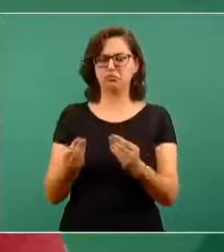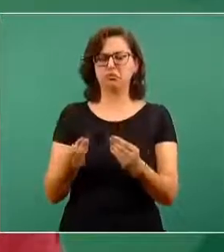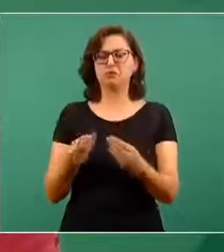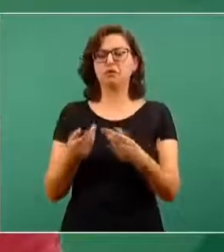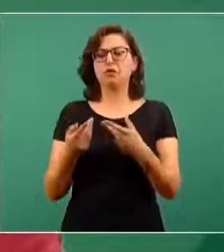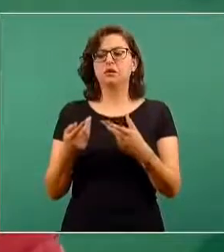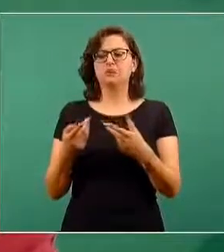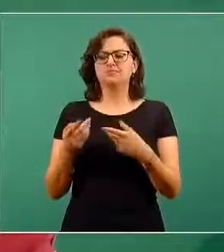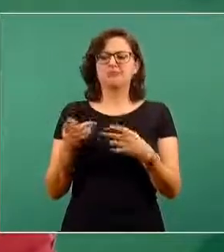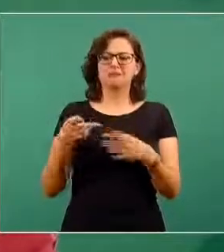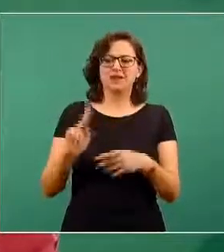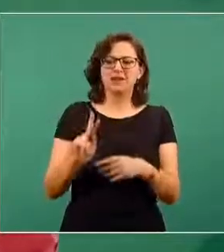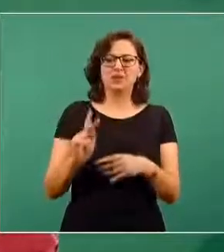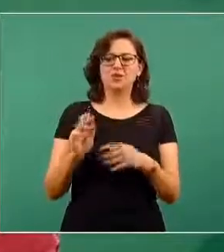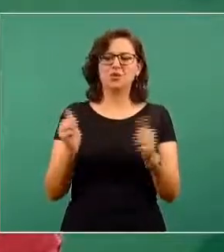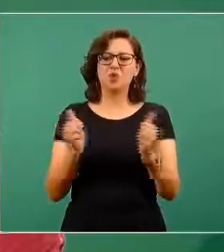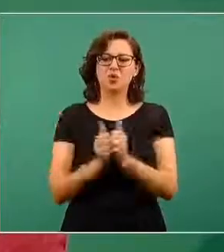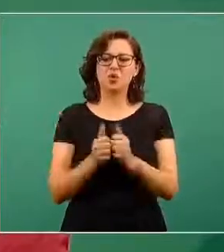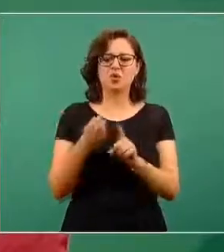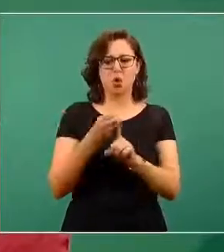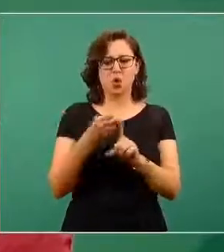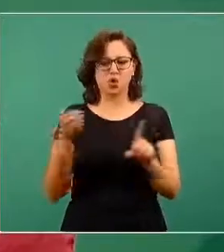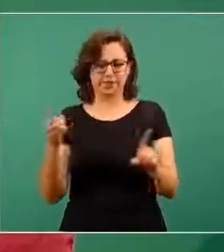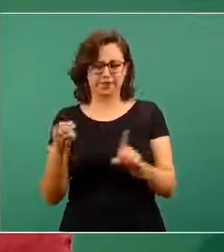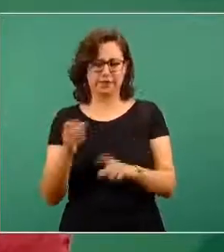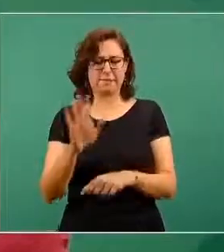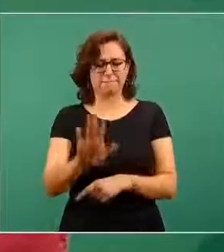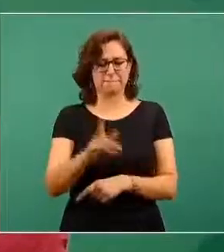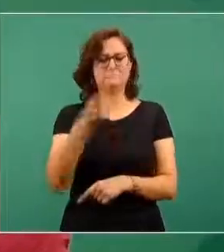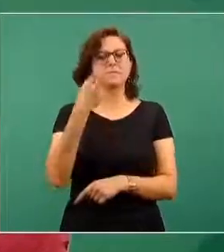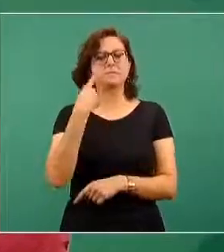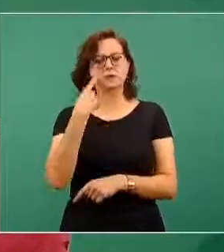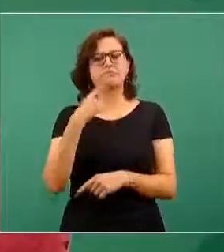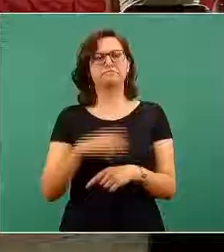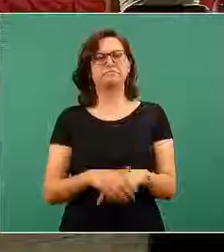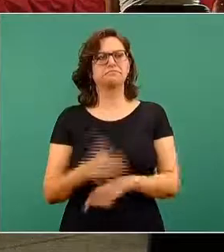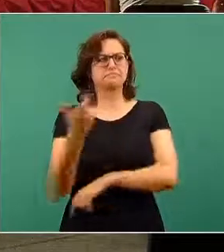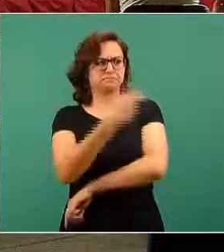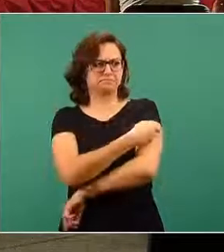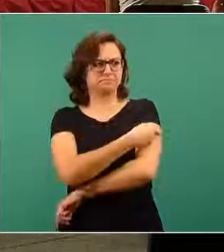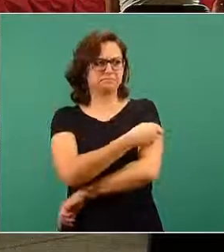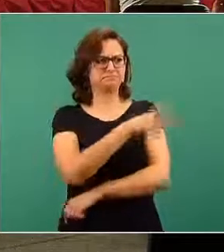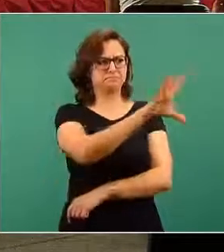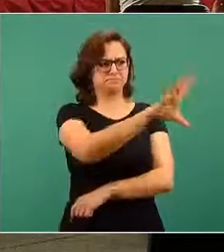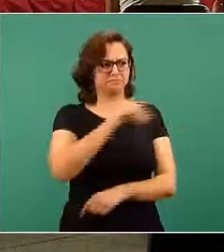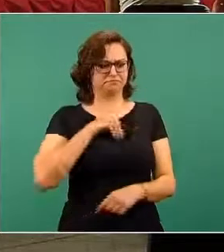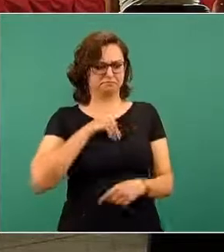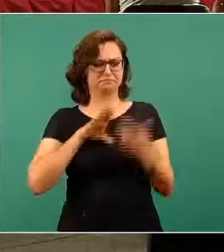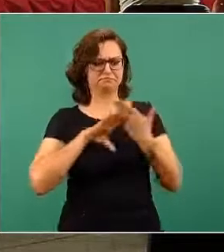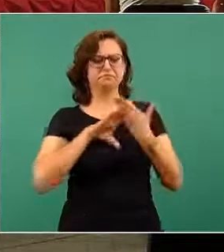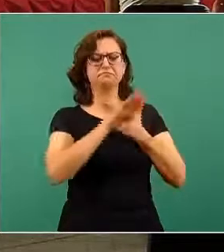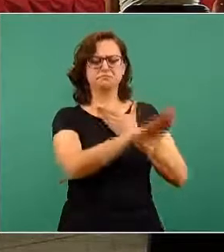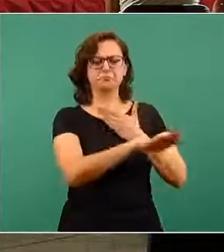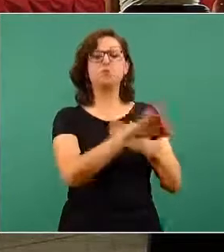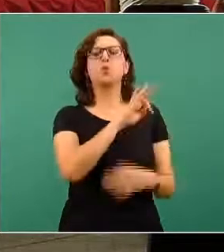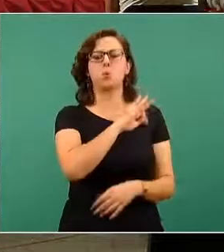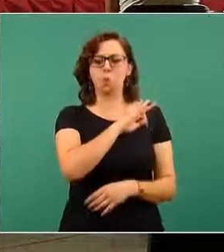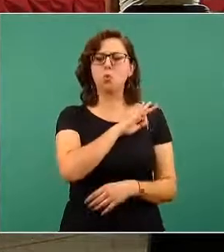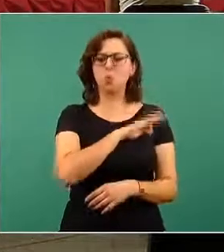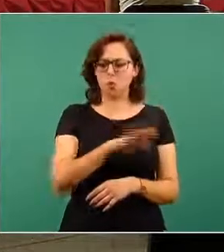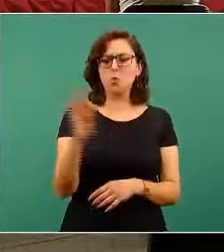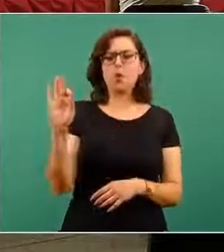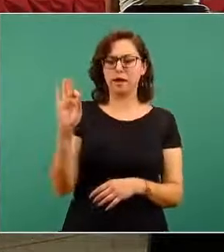secuencia. Una vacuna puede protegernos de que nos infectemos. Entonces, quien está vacunado no le